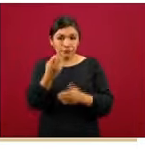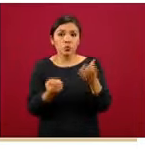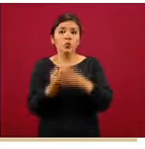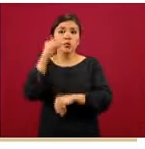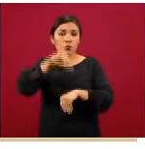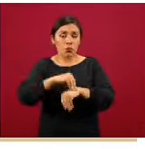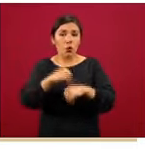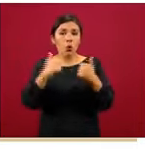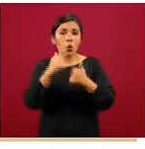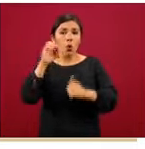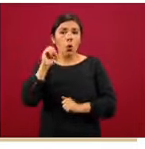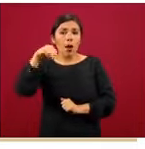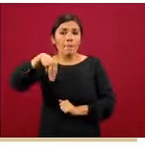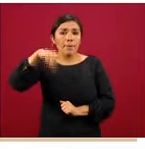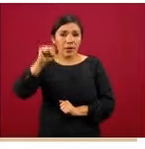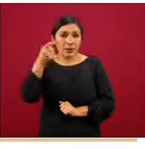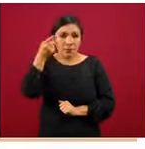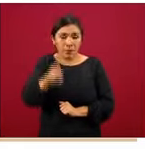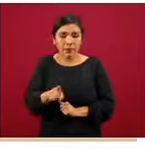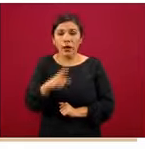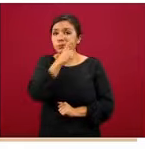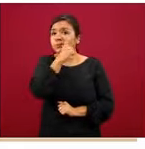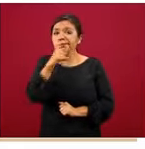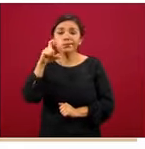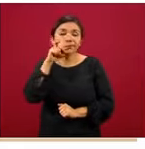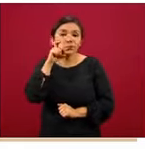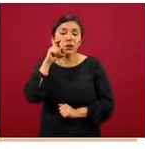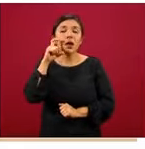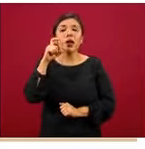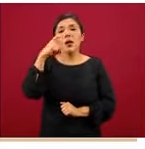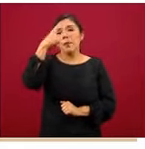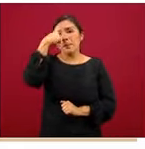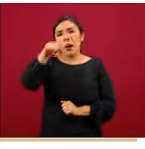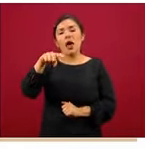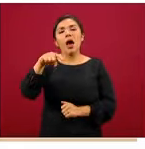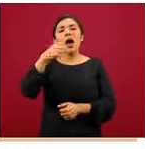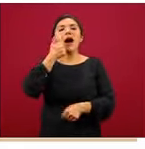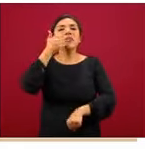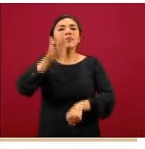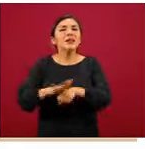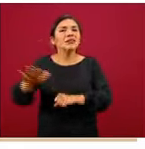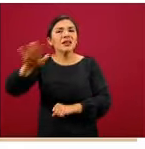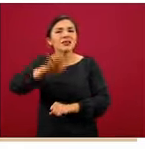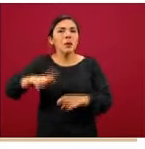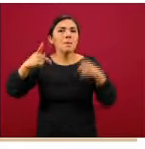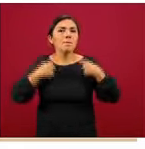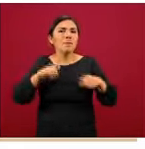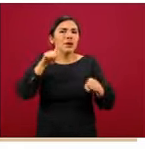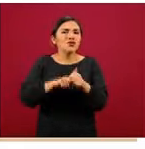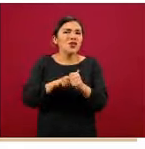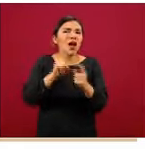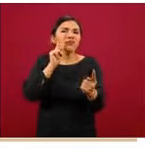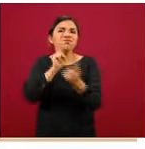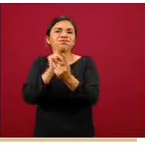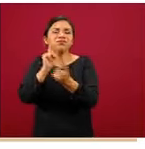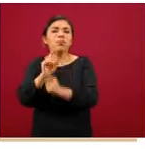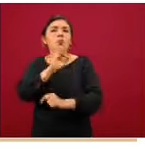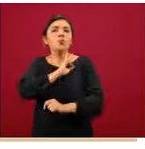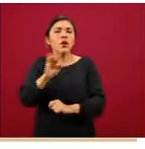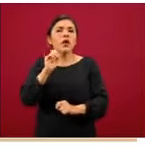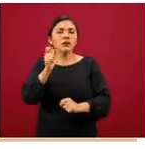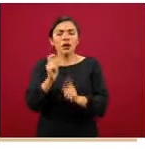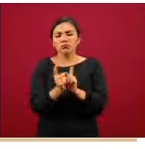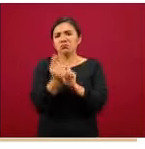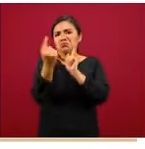la Organización Mundial de la Salud. La mascarilla quirúrgica en áreas administrativas que pueden guardar una